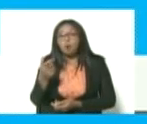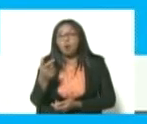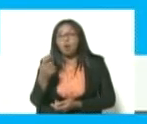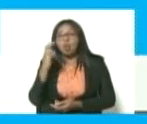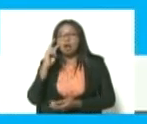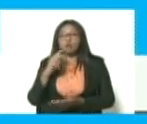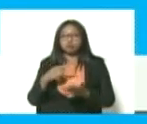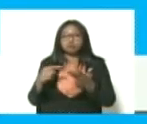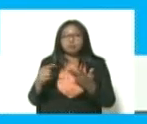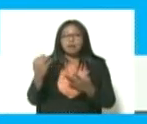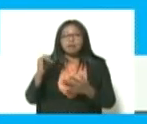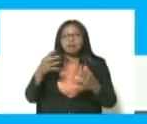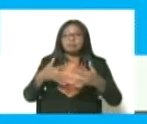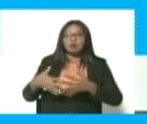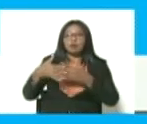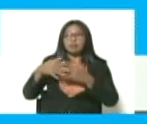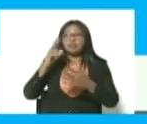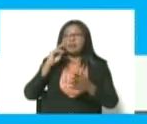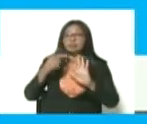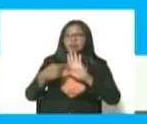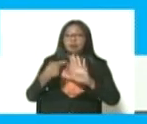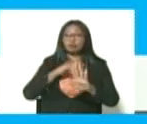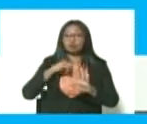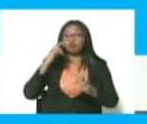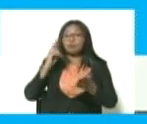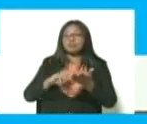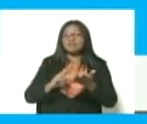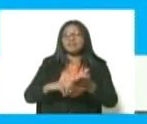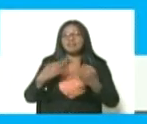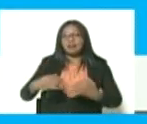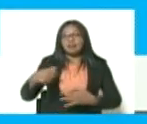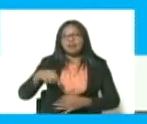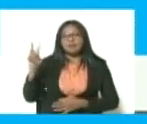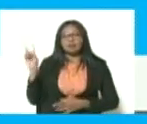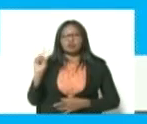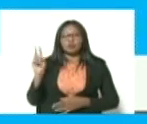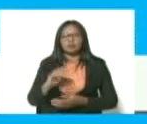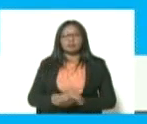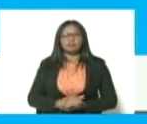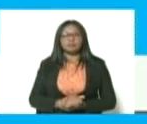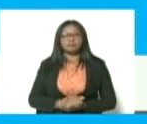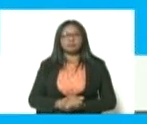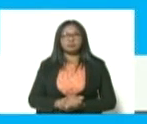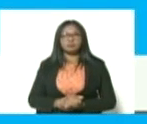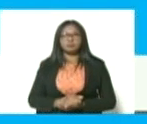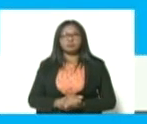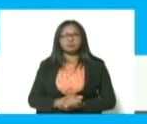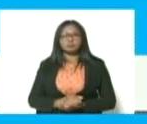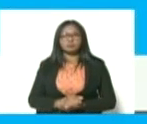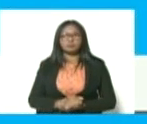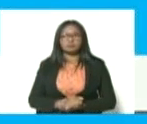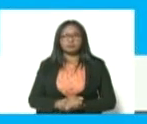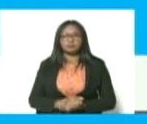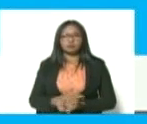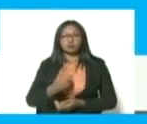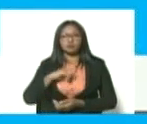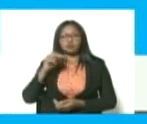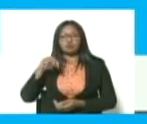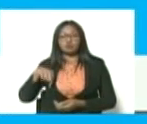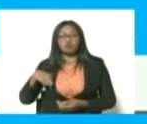poder de Estados Unidos, deben reconocer que somos una realidad. Y que además somos una realidad